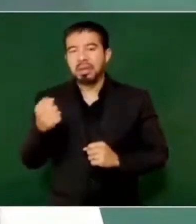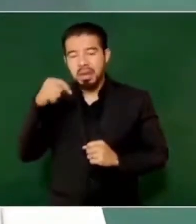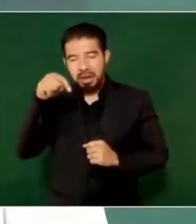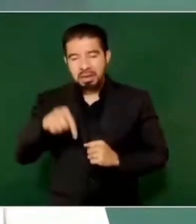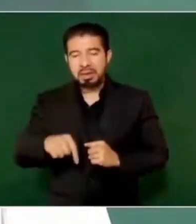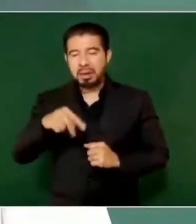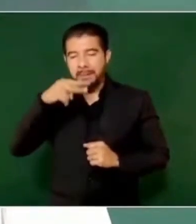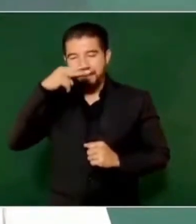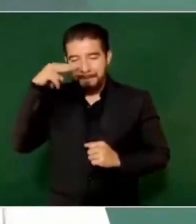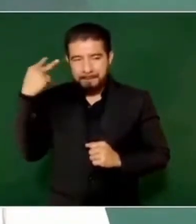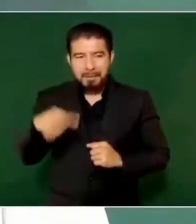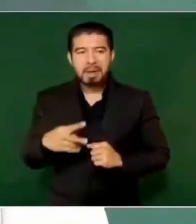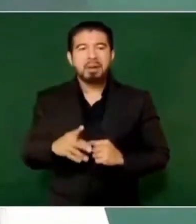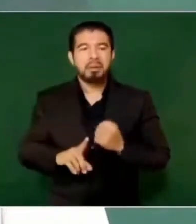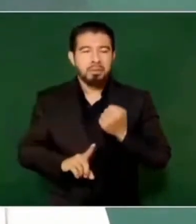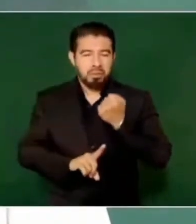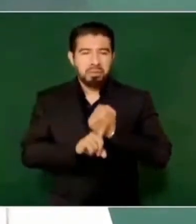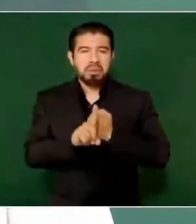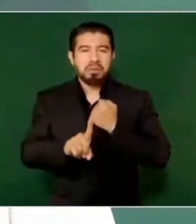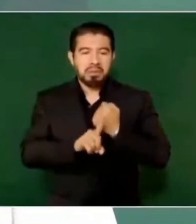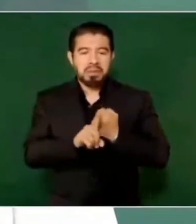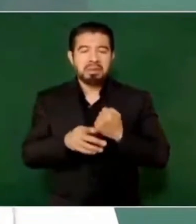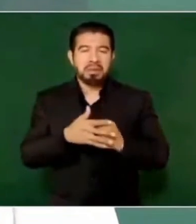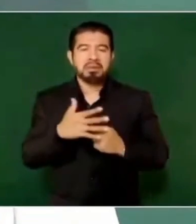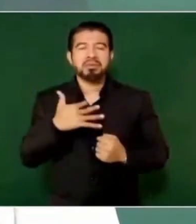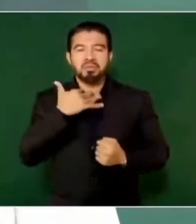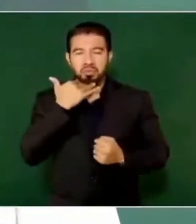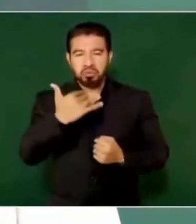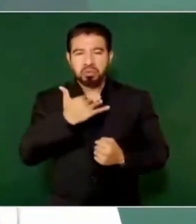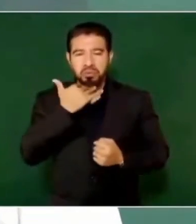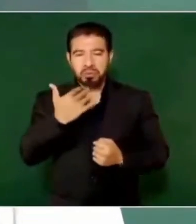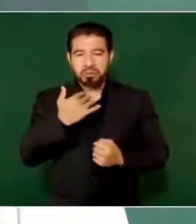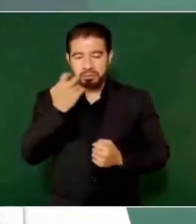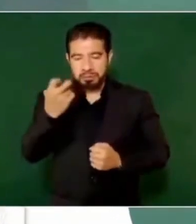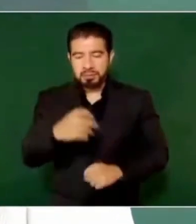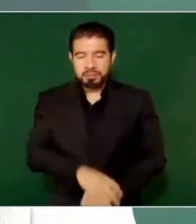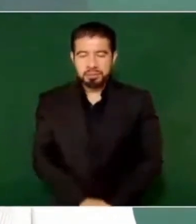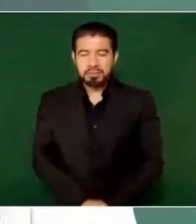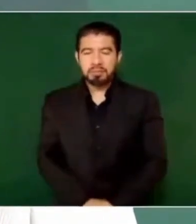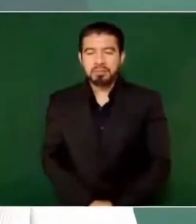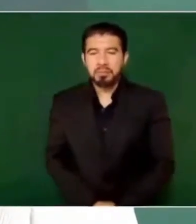México, la corrupción. Y se le